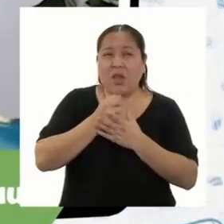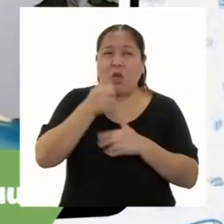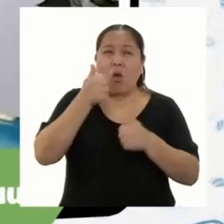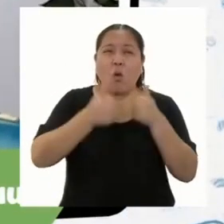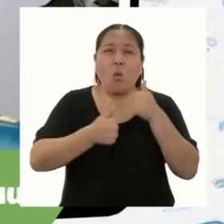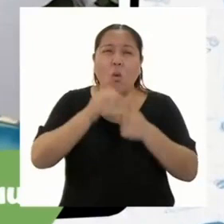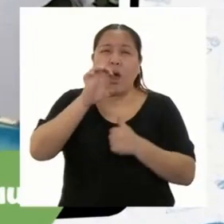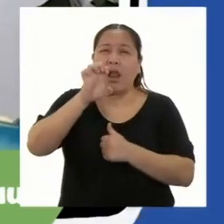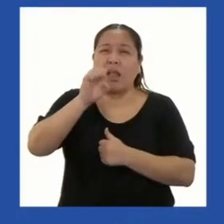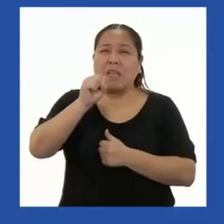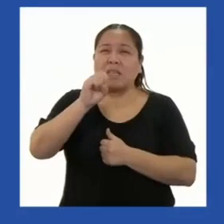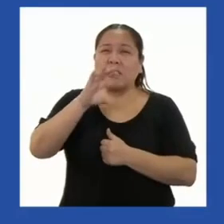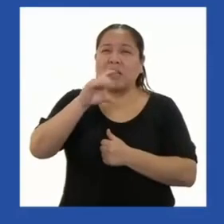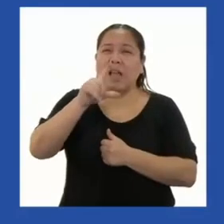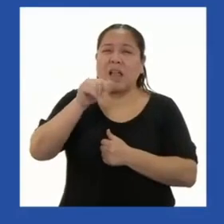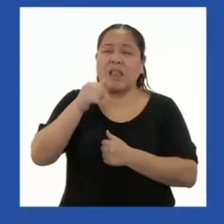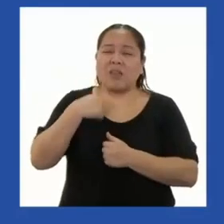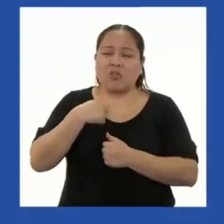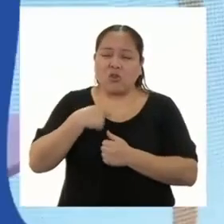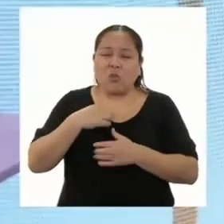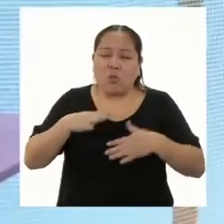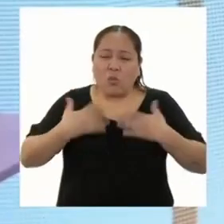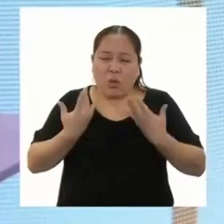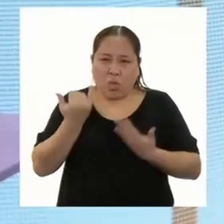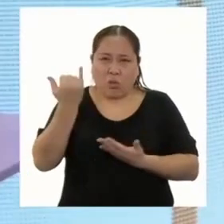escala debería dibujar el auto.